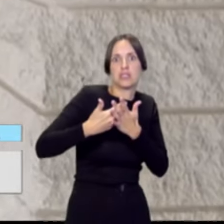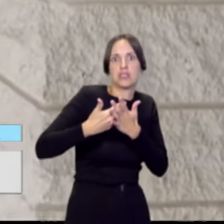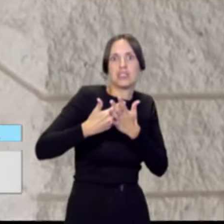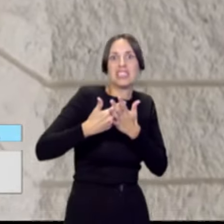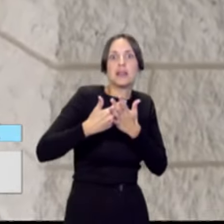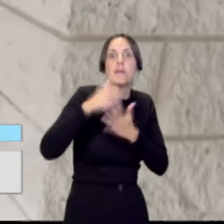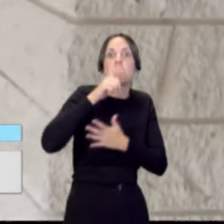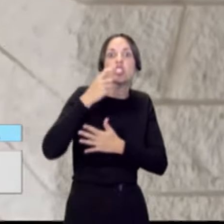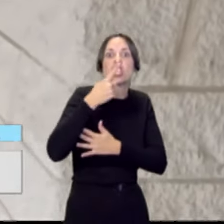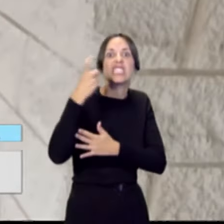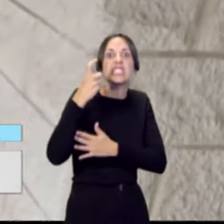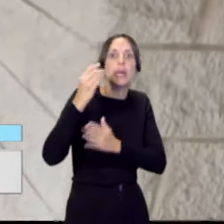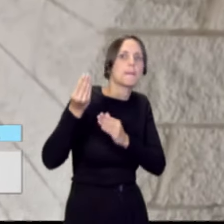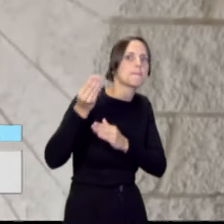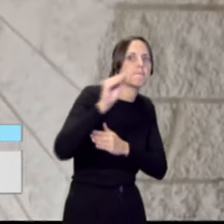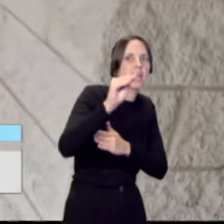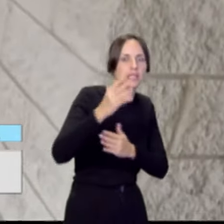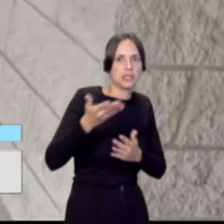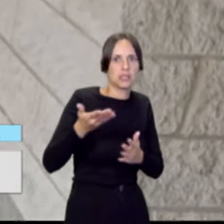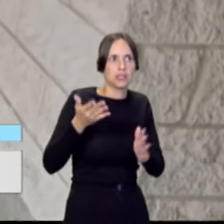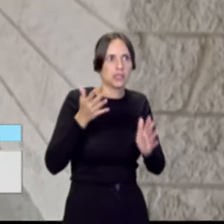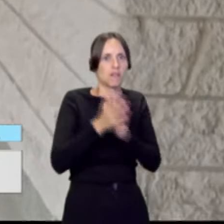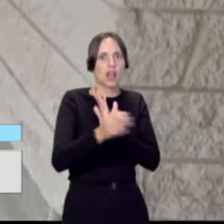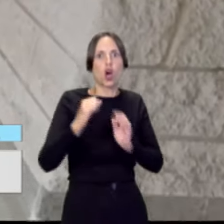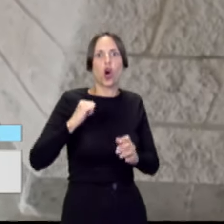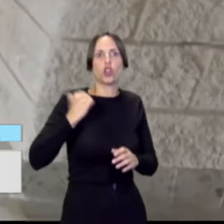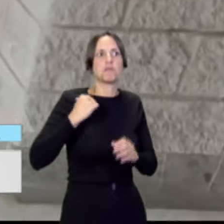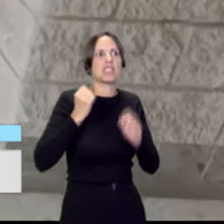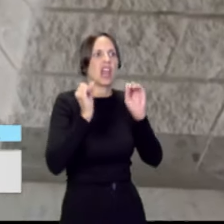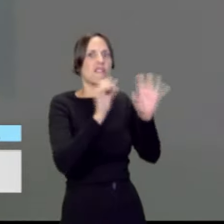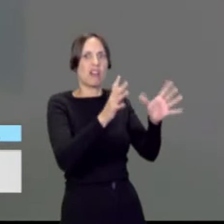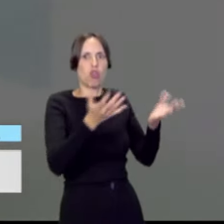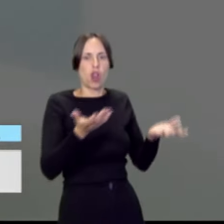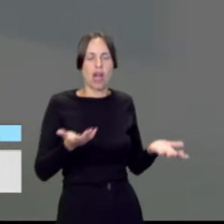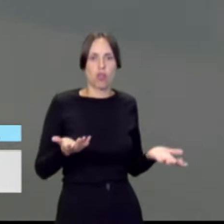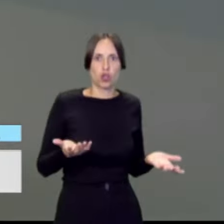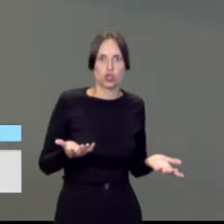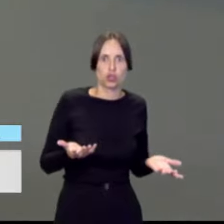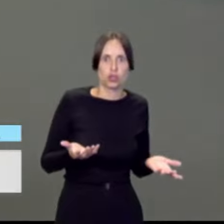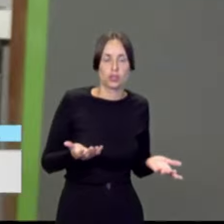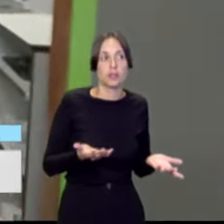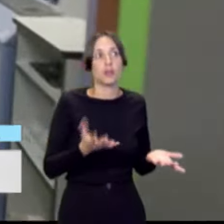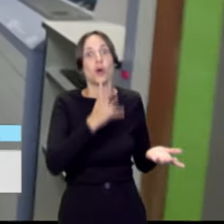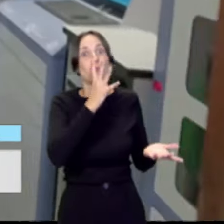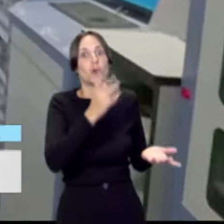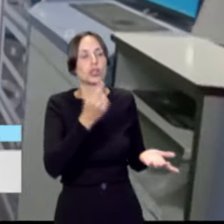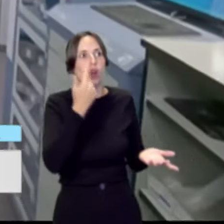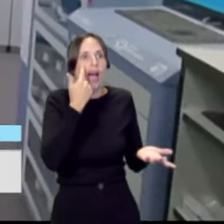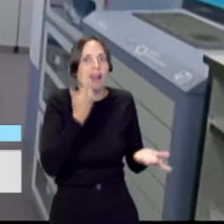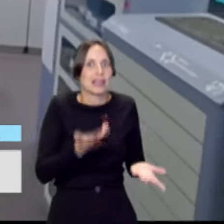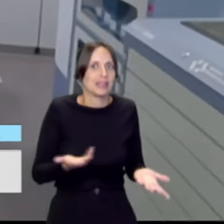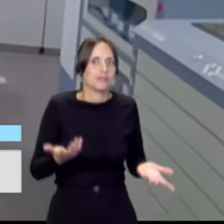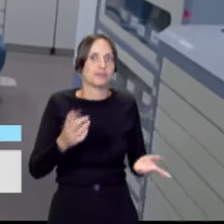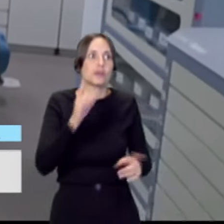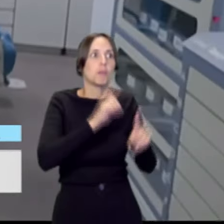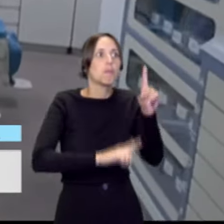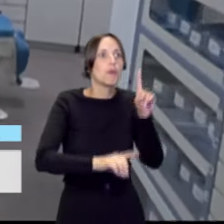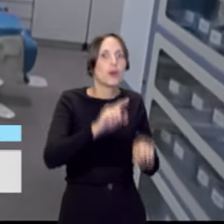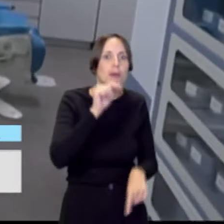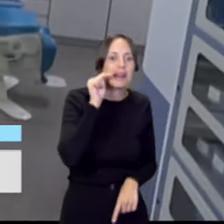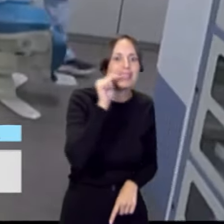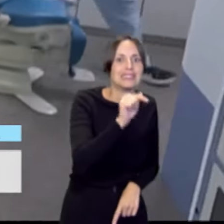pacientes que han dejado de más en los hospitales públicos. Por eso nos ceñimos un poco a ver el problema en sí, no